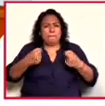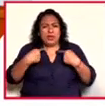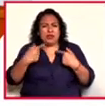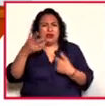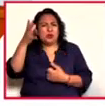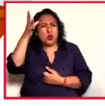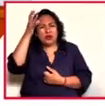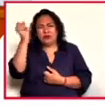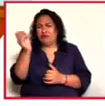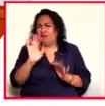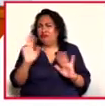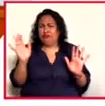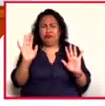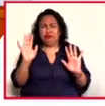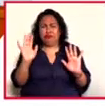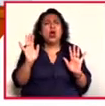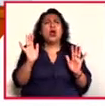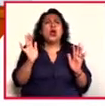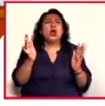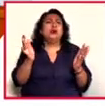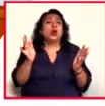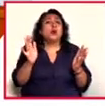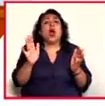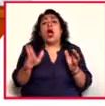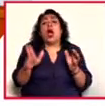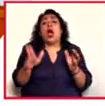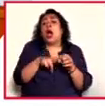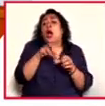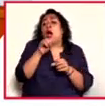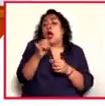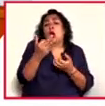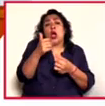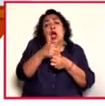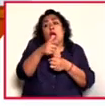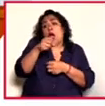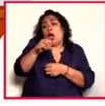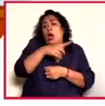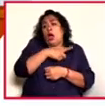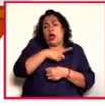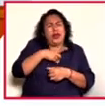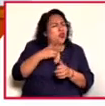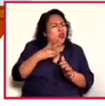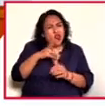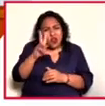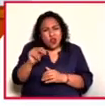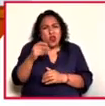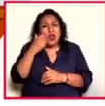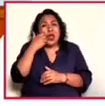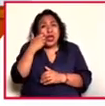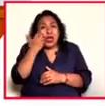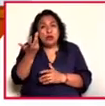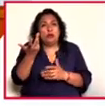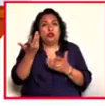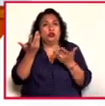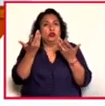ya establecidos, ya normalizados socialmente, sino que queremos despertar